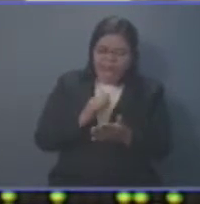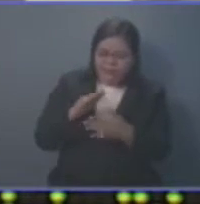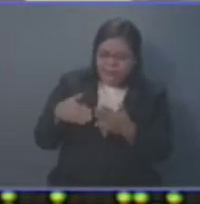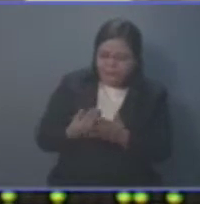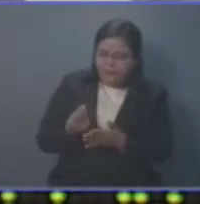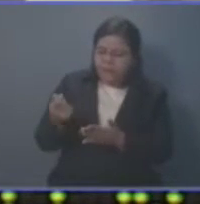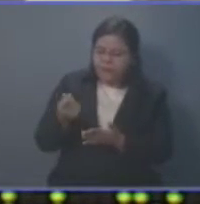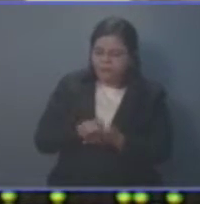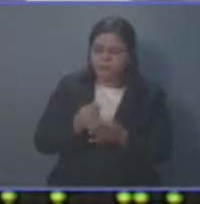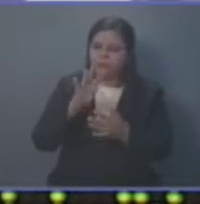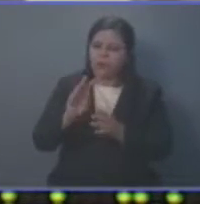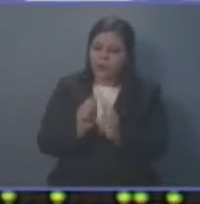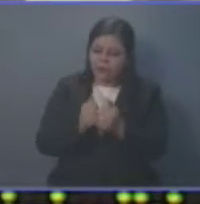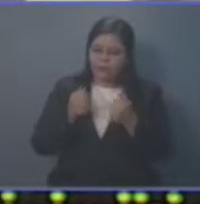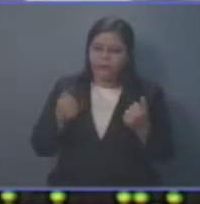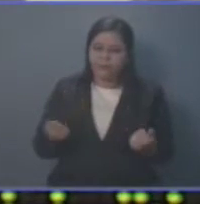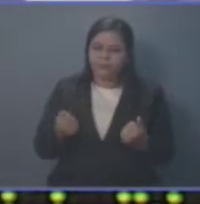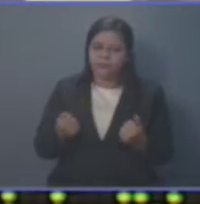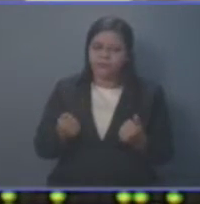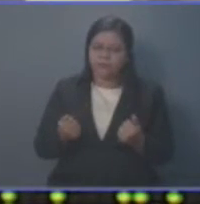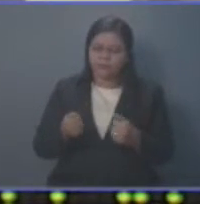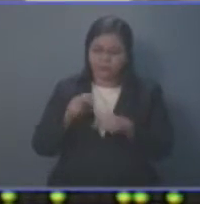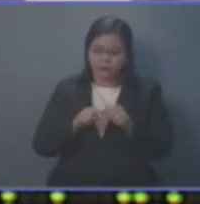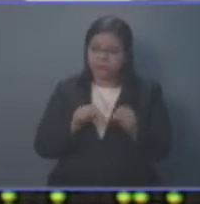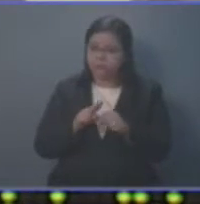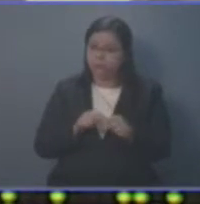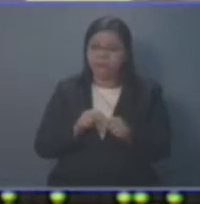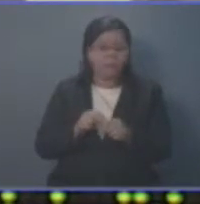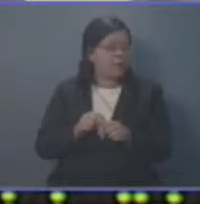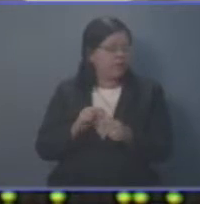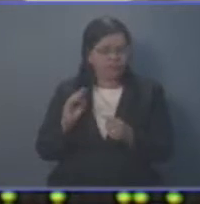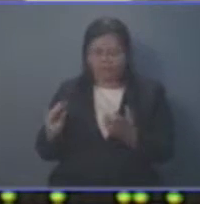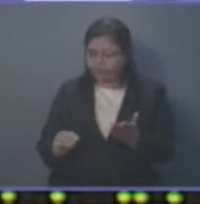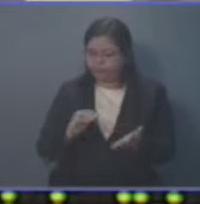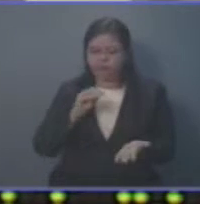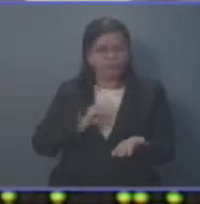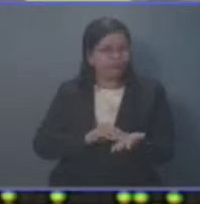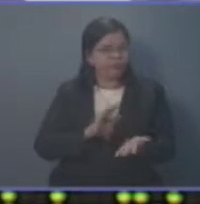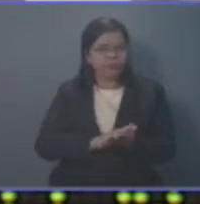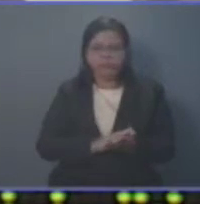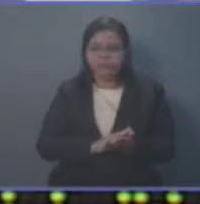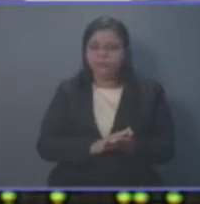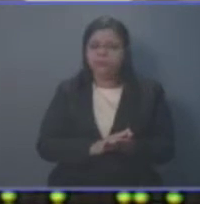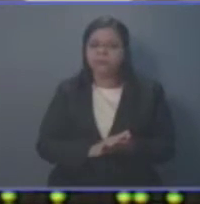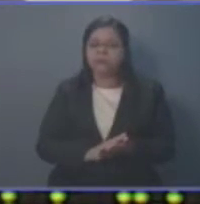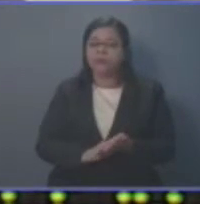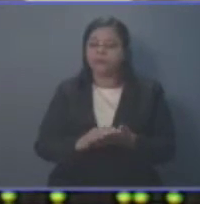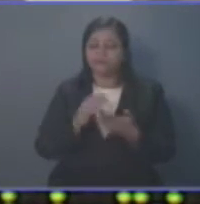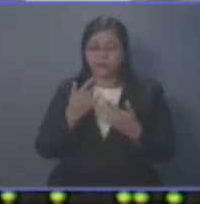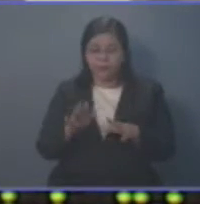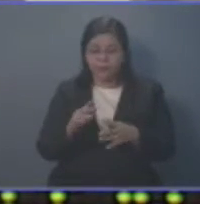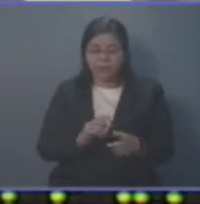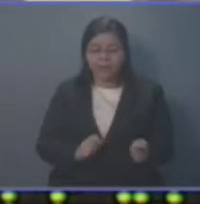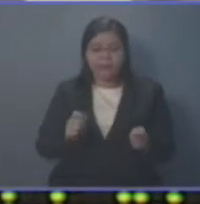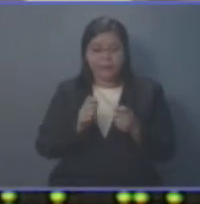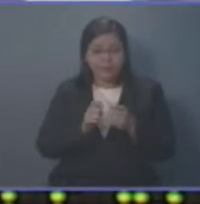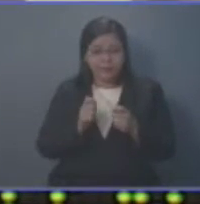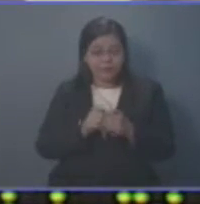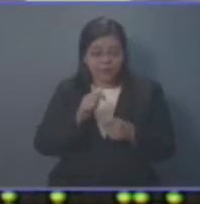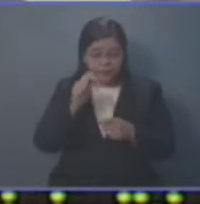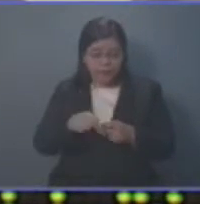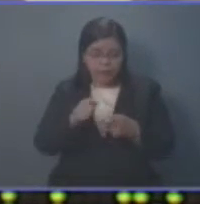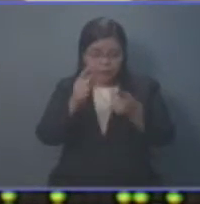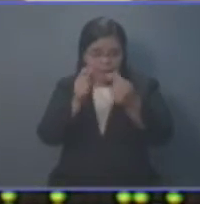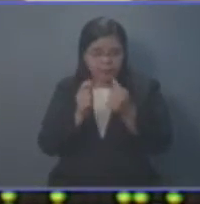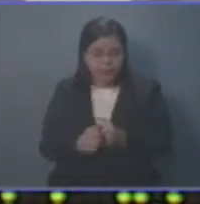por 4 millones de dólares antes relacionados no estaban considerados en las estimaciones de las fuentes específicas de ingresos del